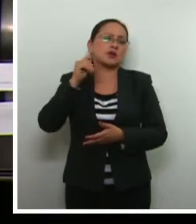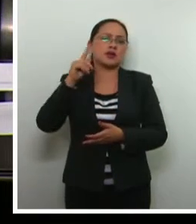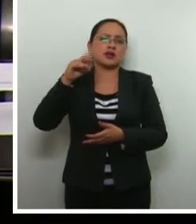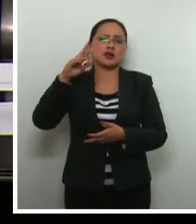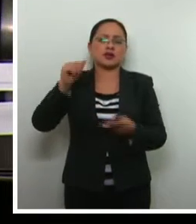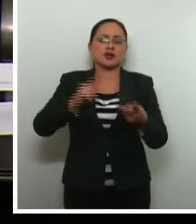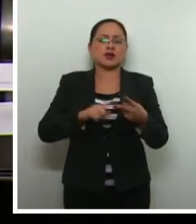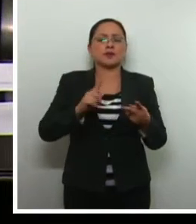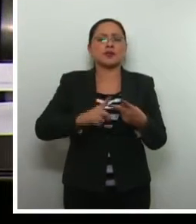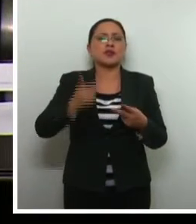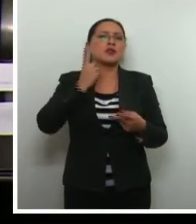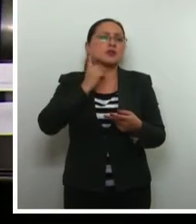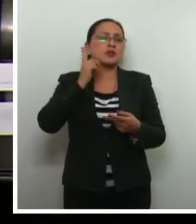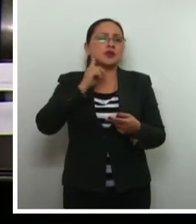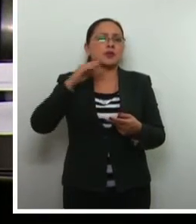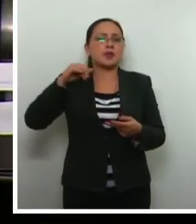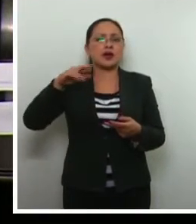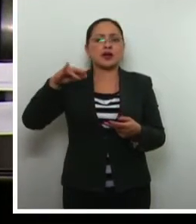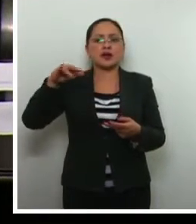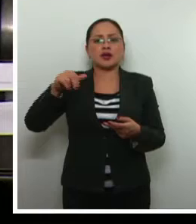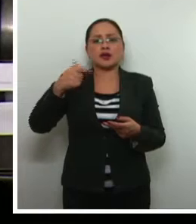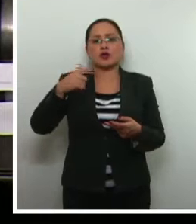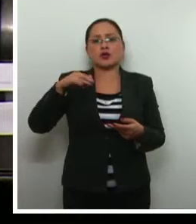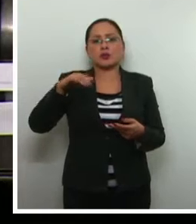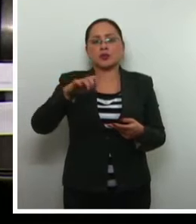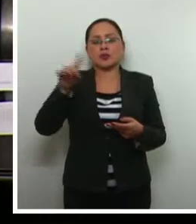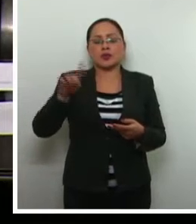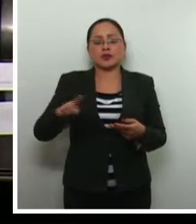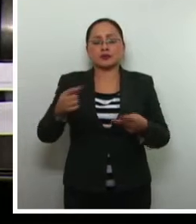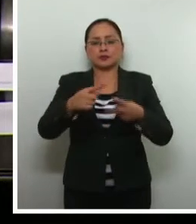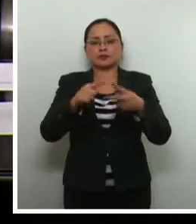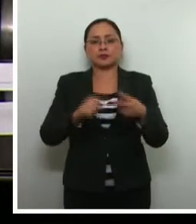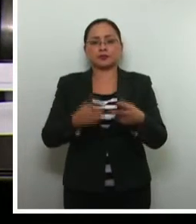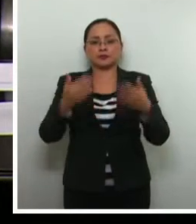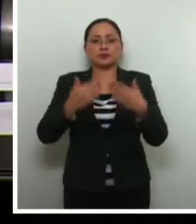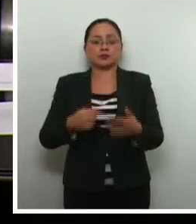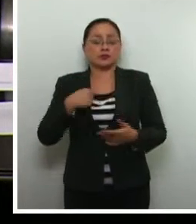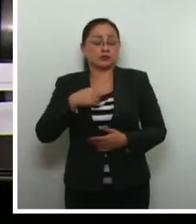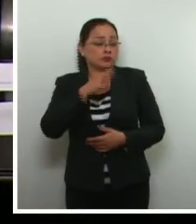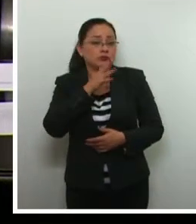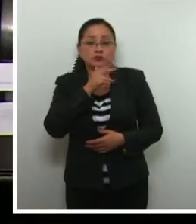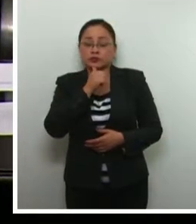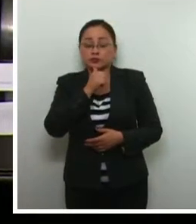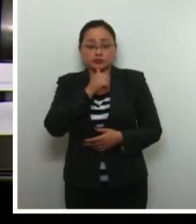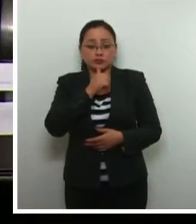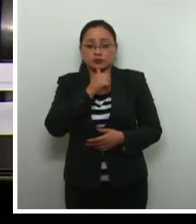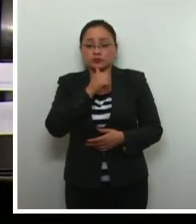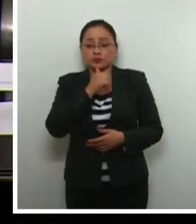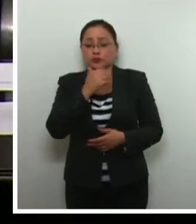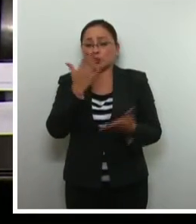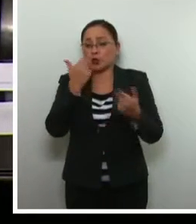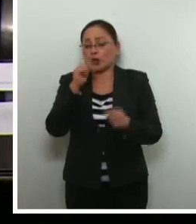diputada Mariana Gómez del Campo. Yo no puedo ni tengo facultades